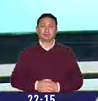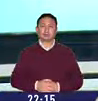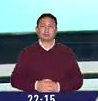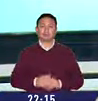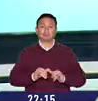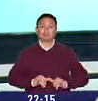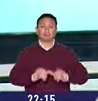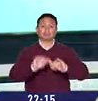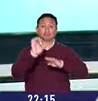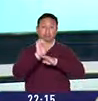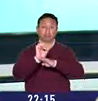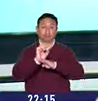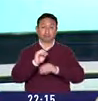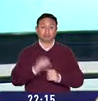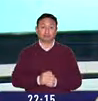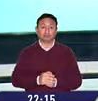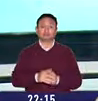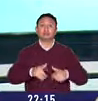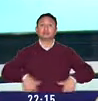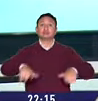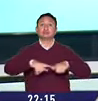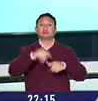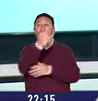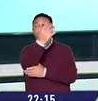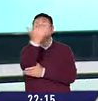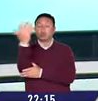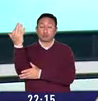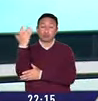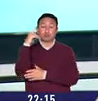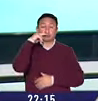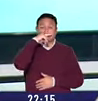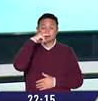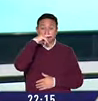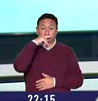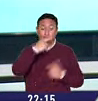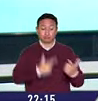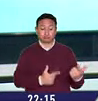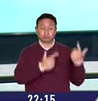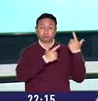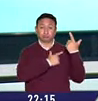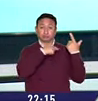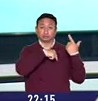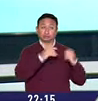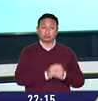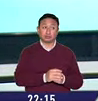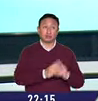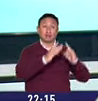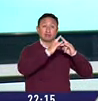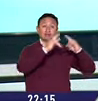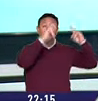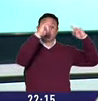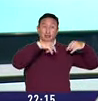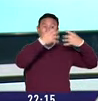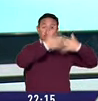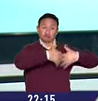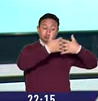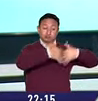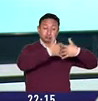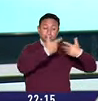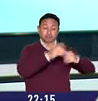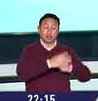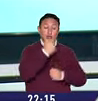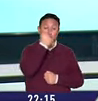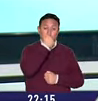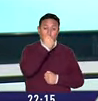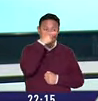Seguimos recorriendo el país en plena zona selvática de Sucumbíos. Las Fuerzas Armadas destruyeron un mega laboratorio de procesamiento de pasta